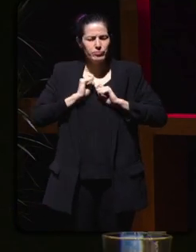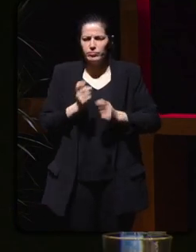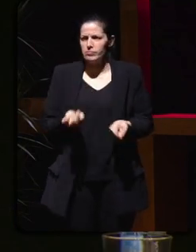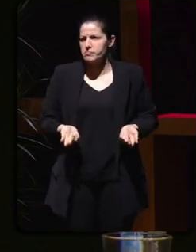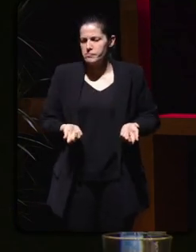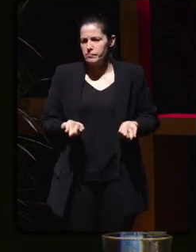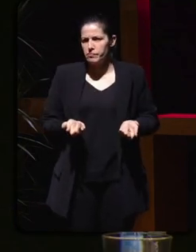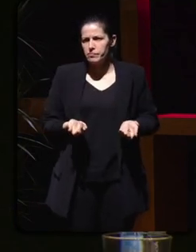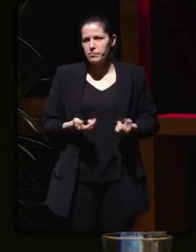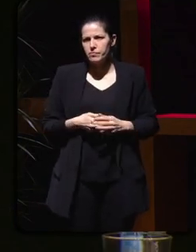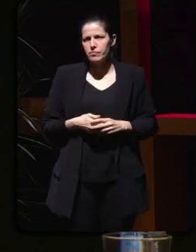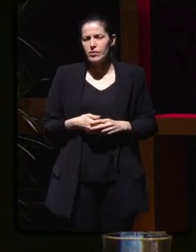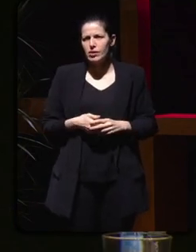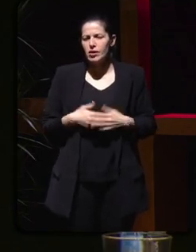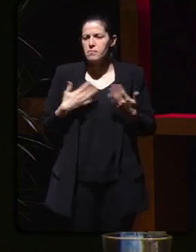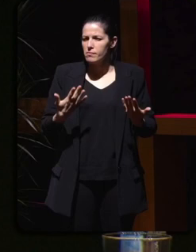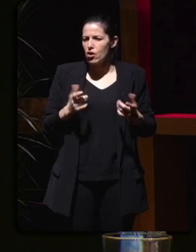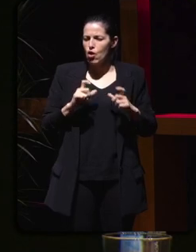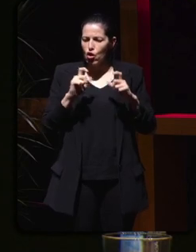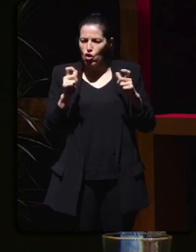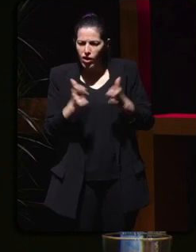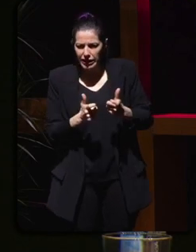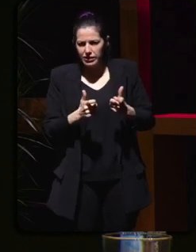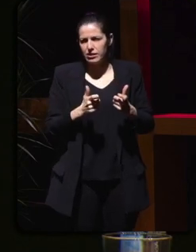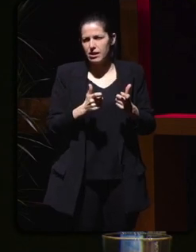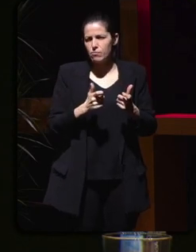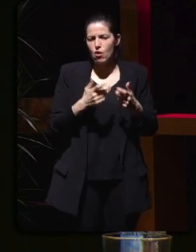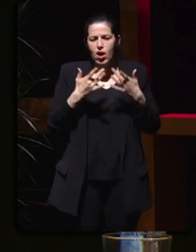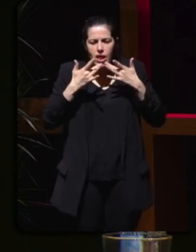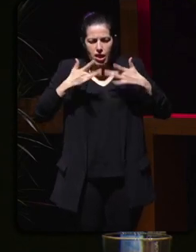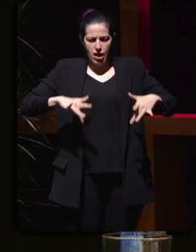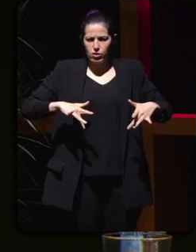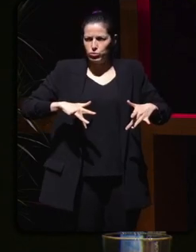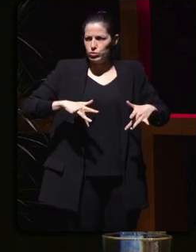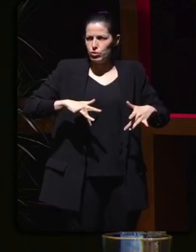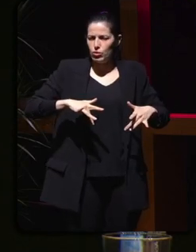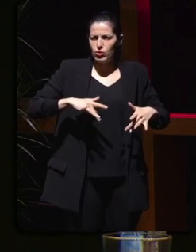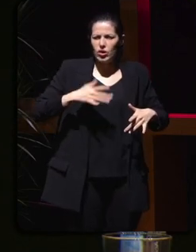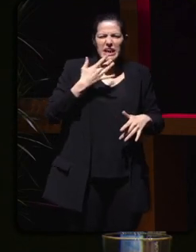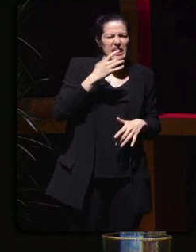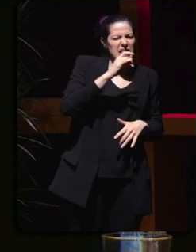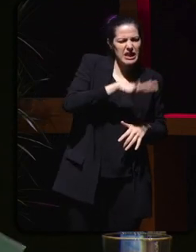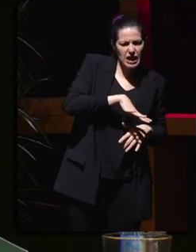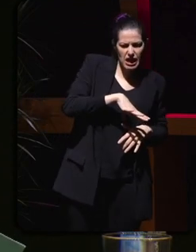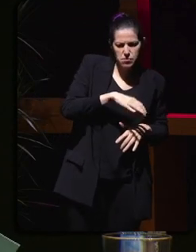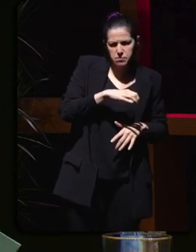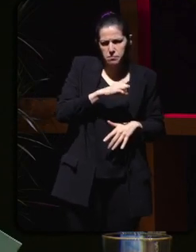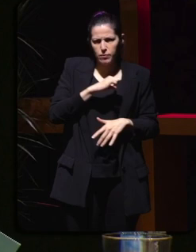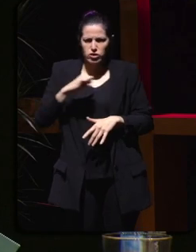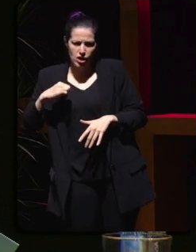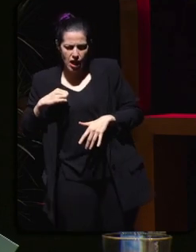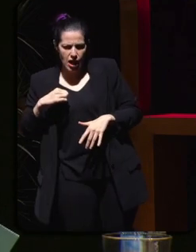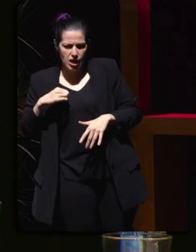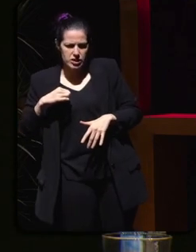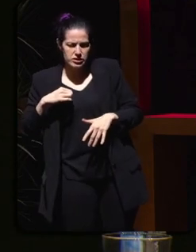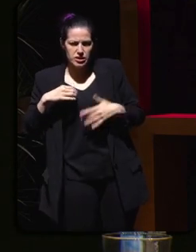estamos poniendo colectivos neutralizando y diciendo hay quien impersonales qué pasa con el